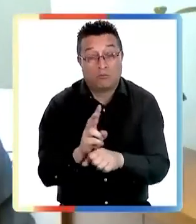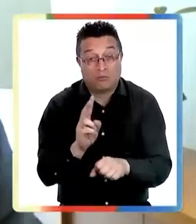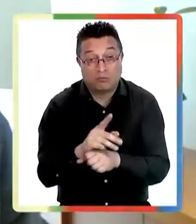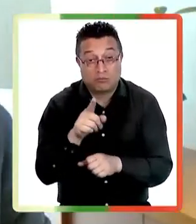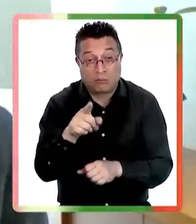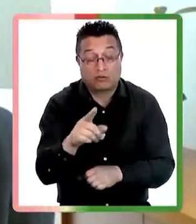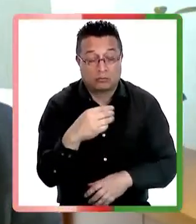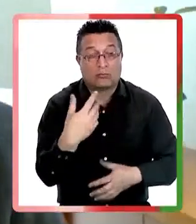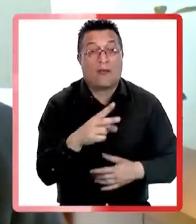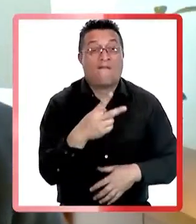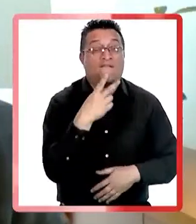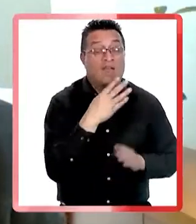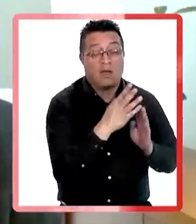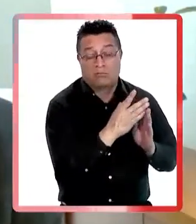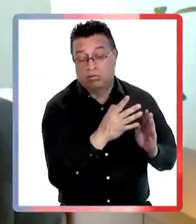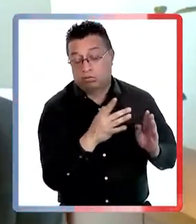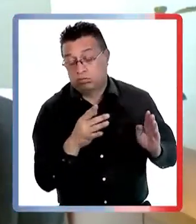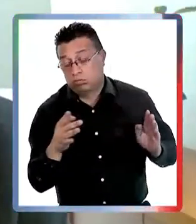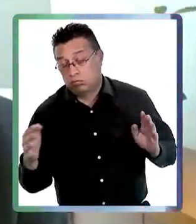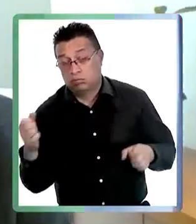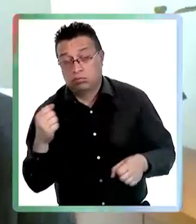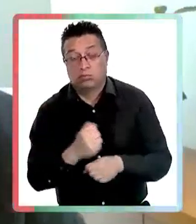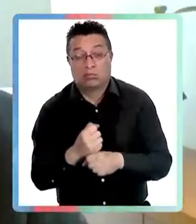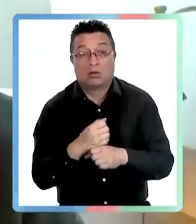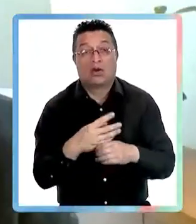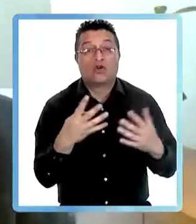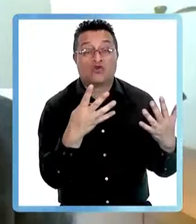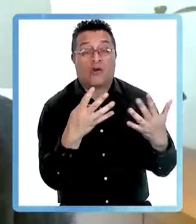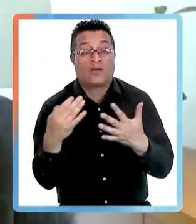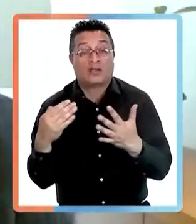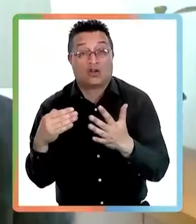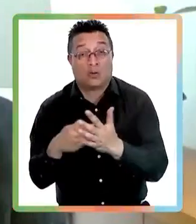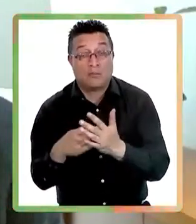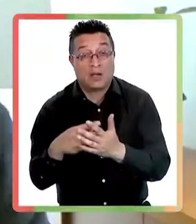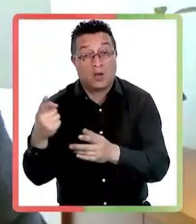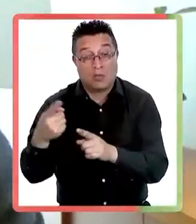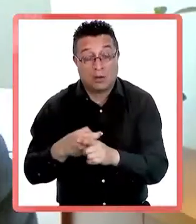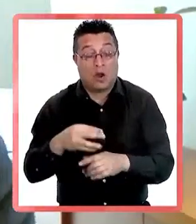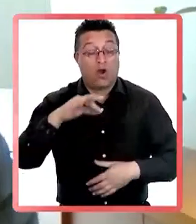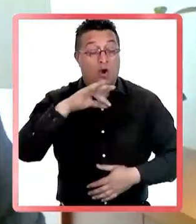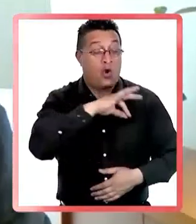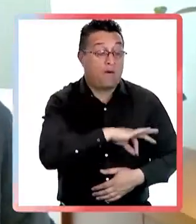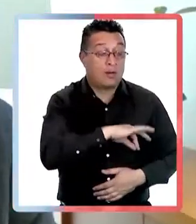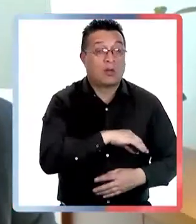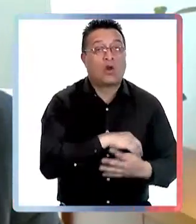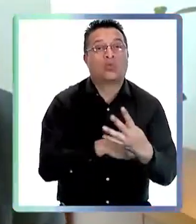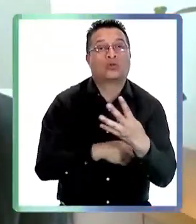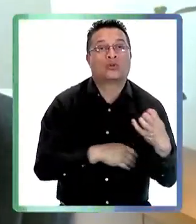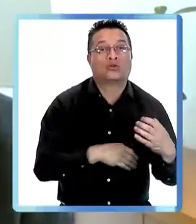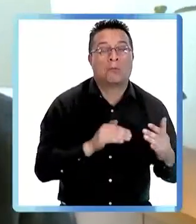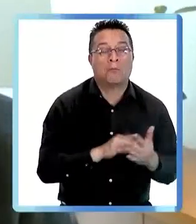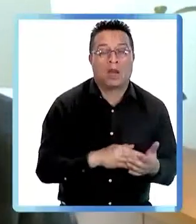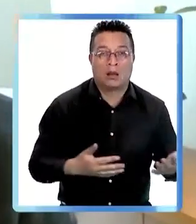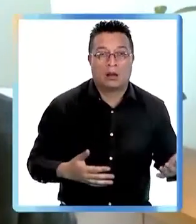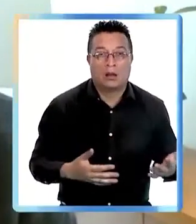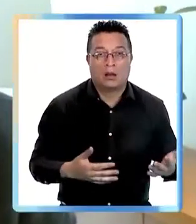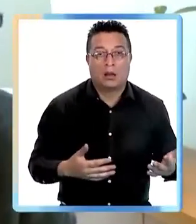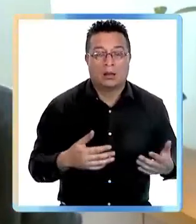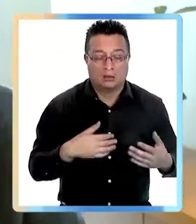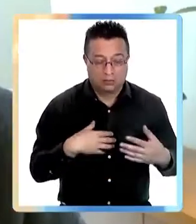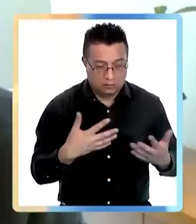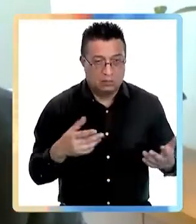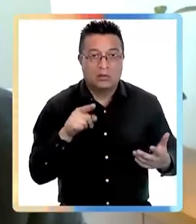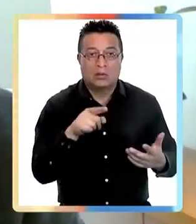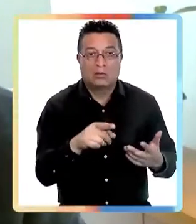un profesor que terminó su vida laboral ganando 900.000 pesos y se jubiló con 400.000 pesos. Que no es